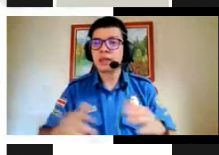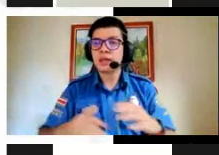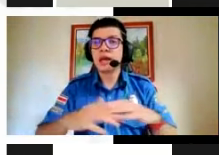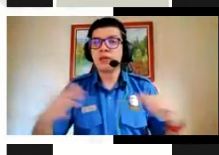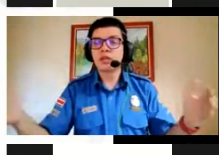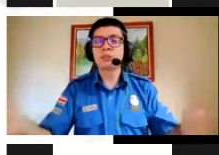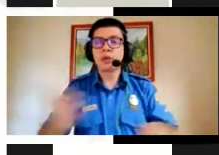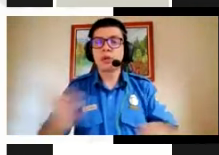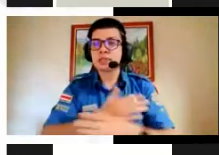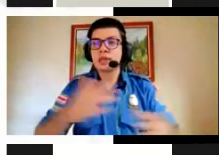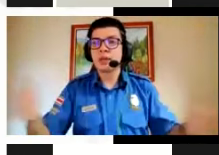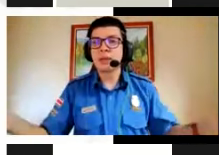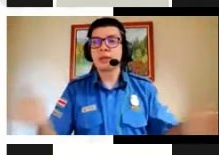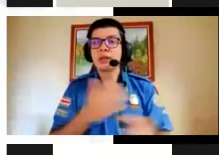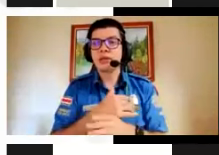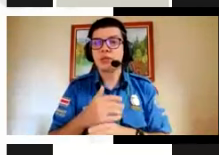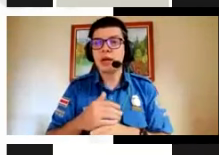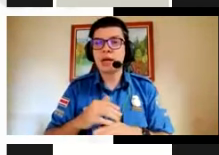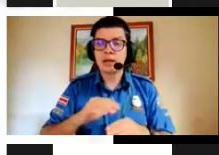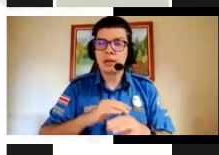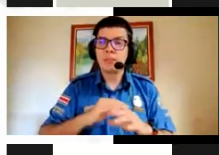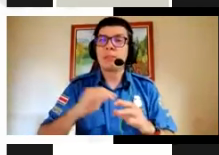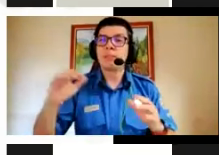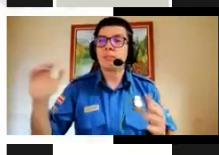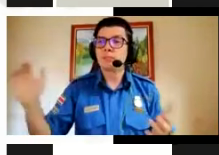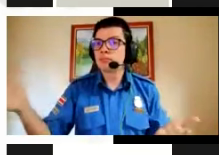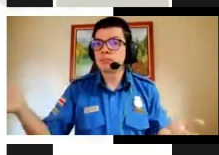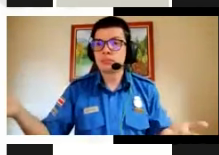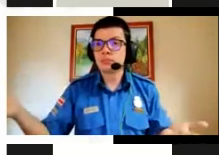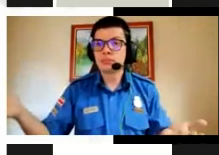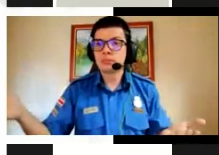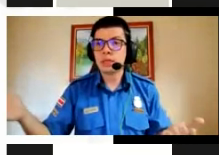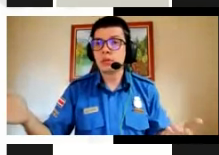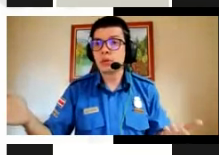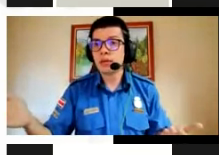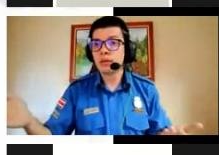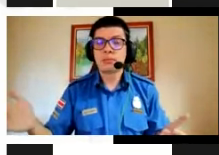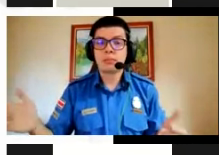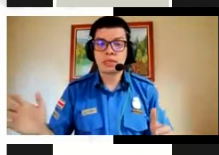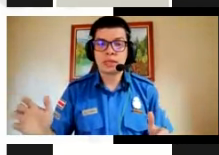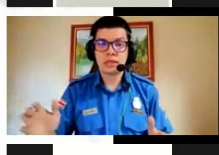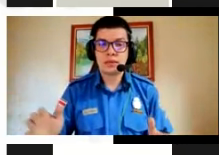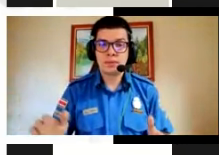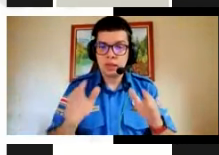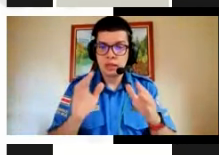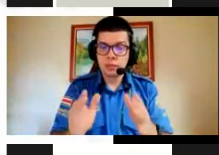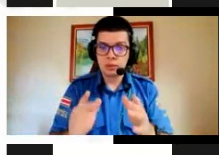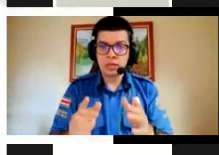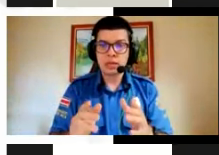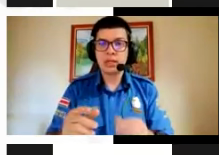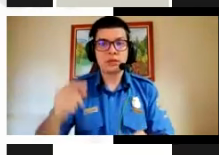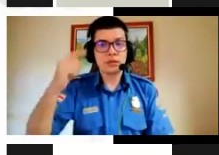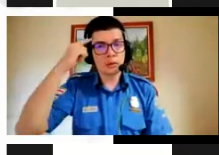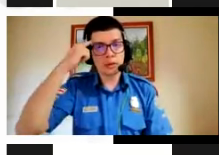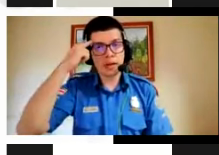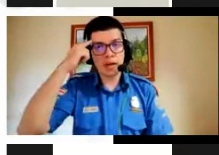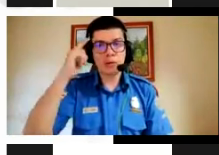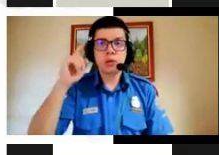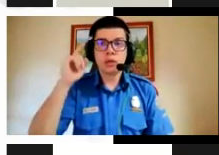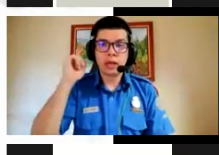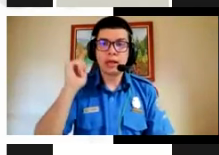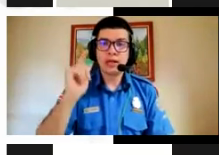fácil, abro las puertas, ventilo el lugar y no hay más nada. Importante